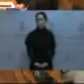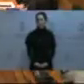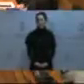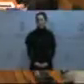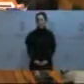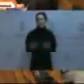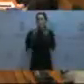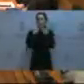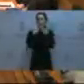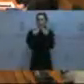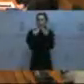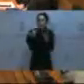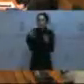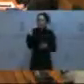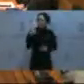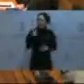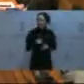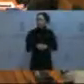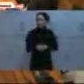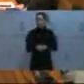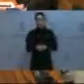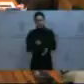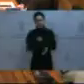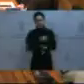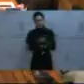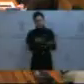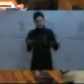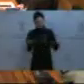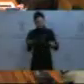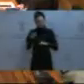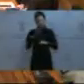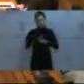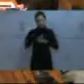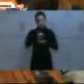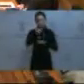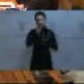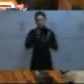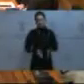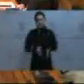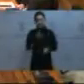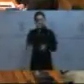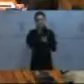Muchas gracias, señor presidente. Señorías, señor consejero, buenos días.